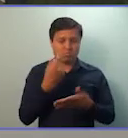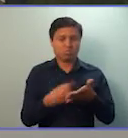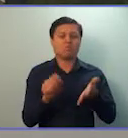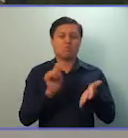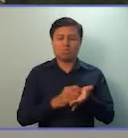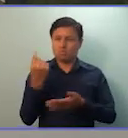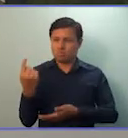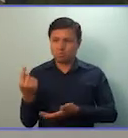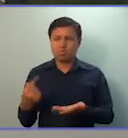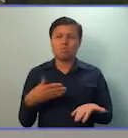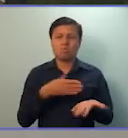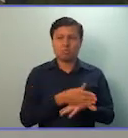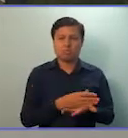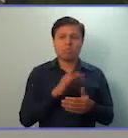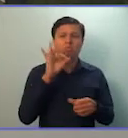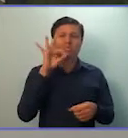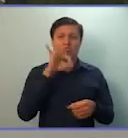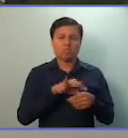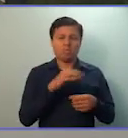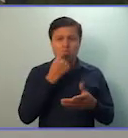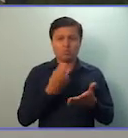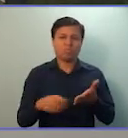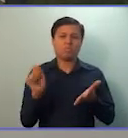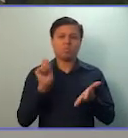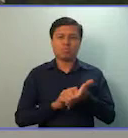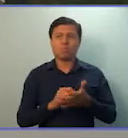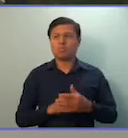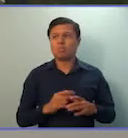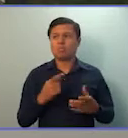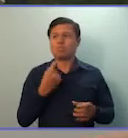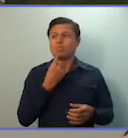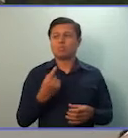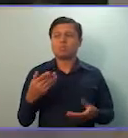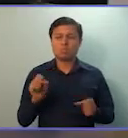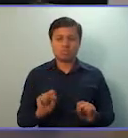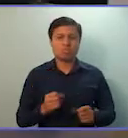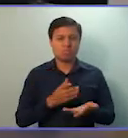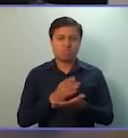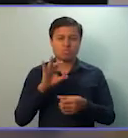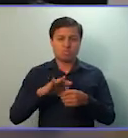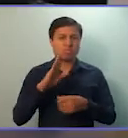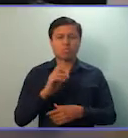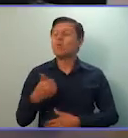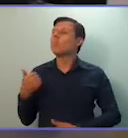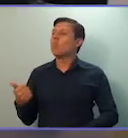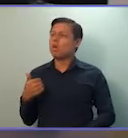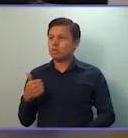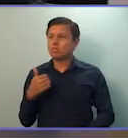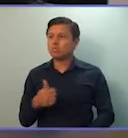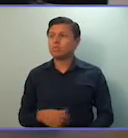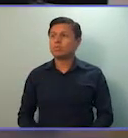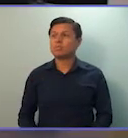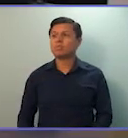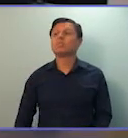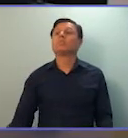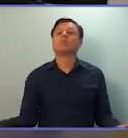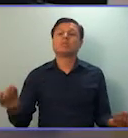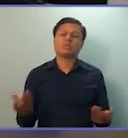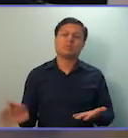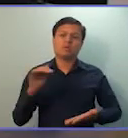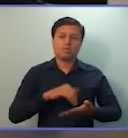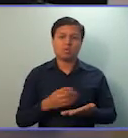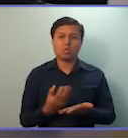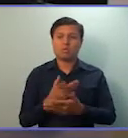que llegó este voto y firmó de que de que asistió a votar exacto que bueno bueno vamos a ir nuevamente